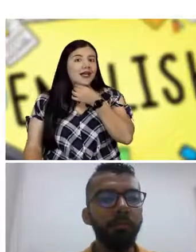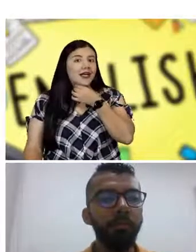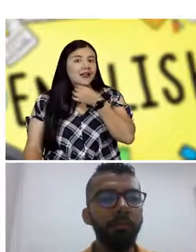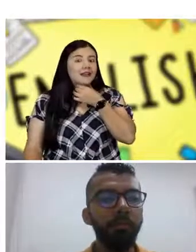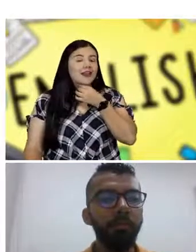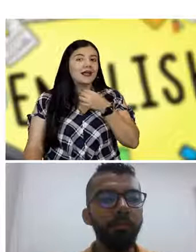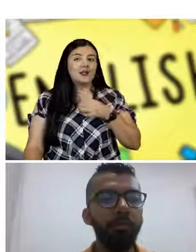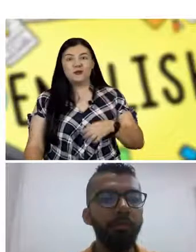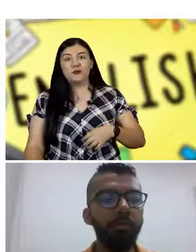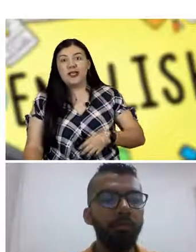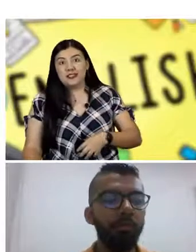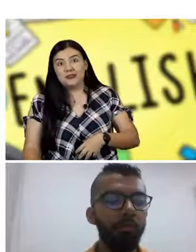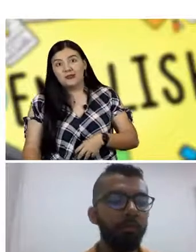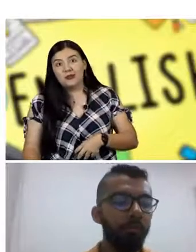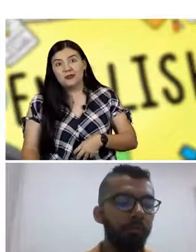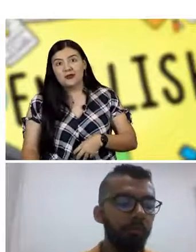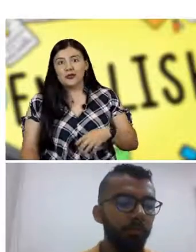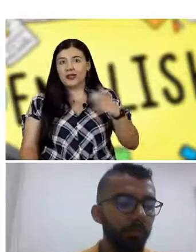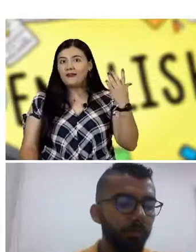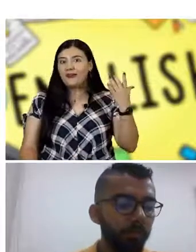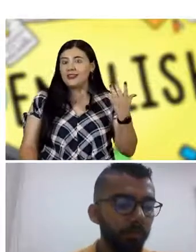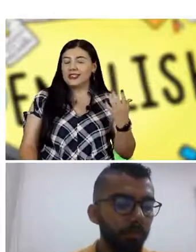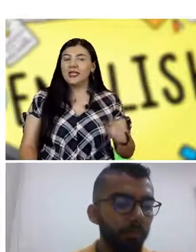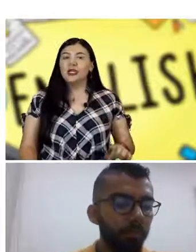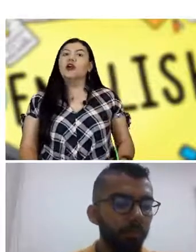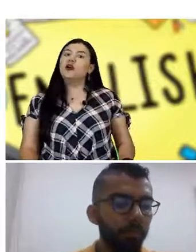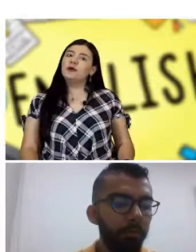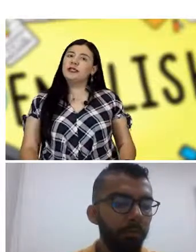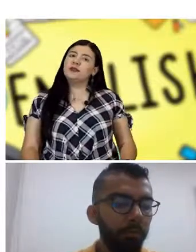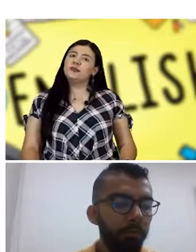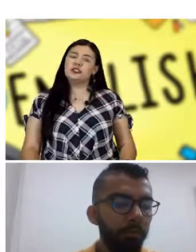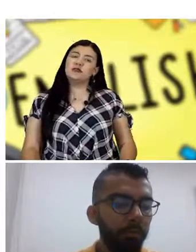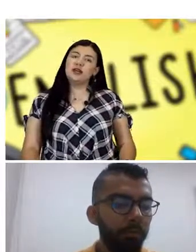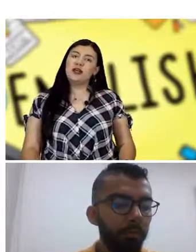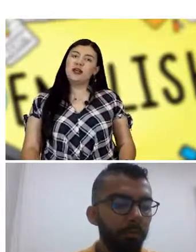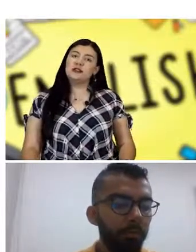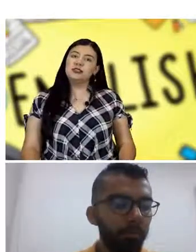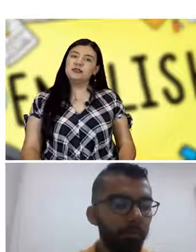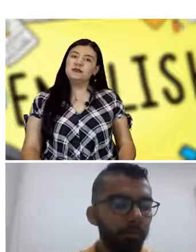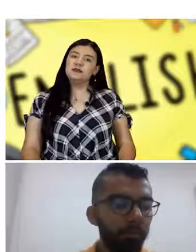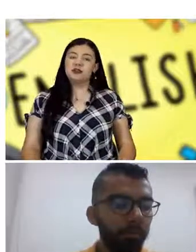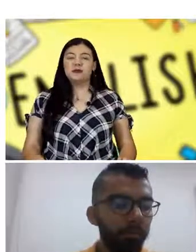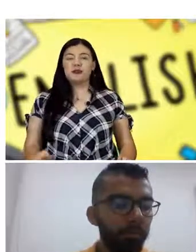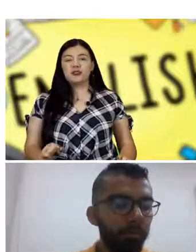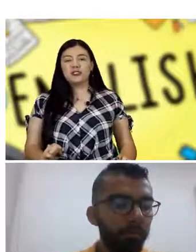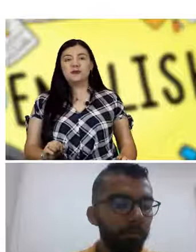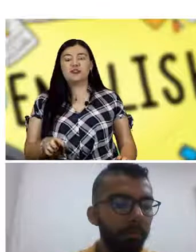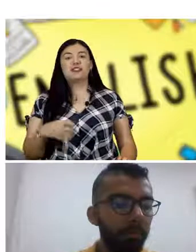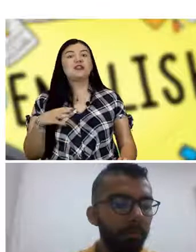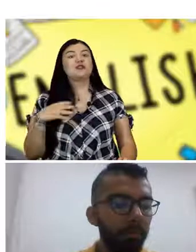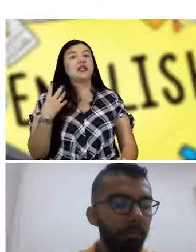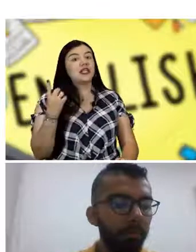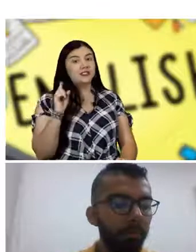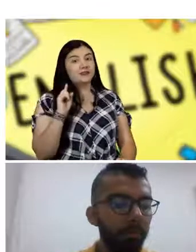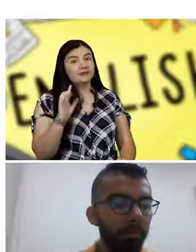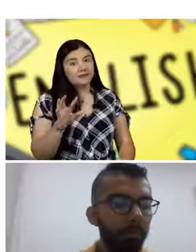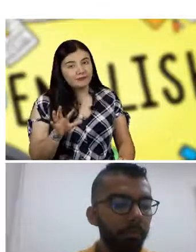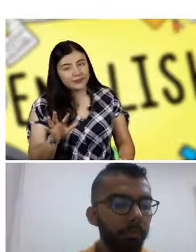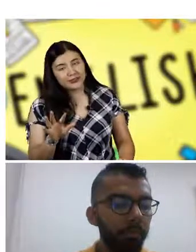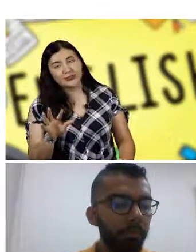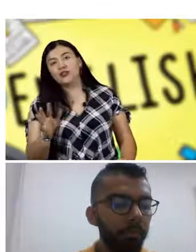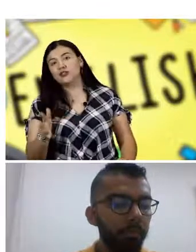la garganta, nos duele el estómago, la cabeza, ¿cómo decimos eso en inglés, sí? ¿Cómo lo decimos? Si